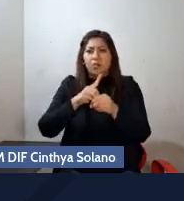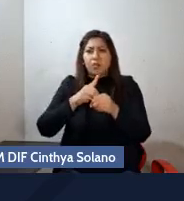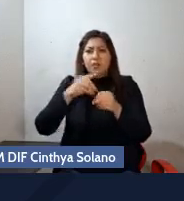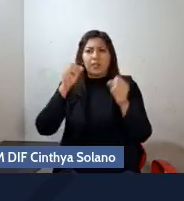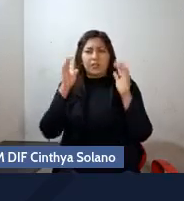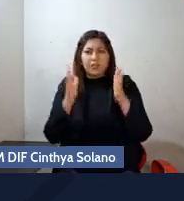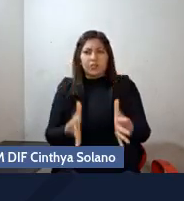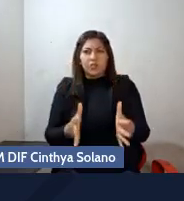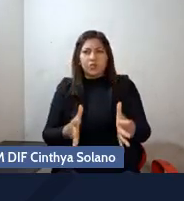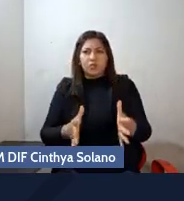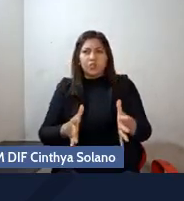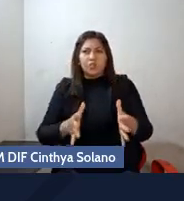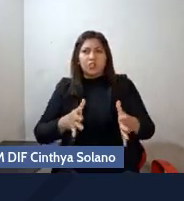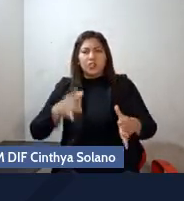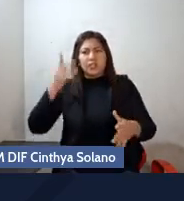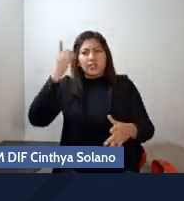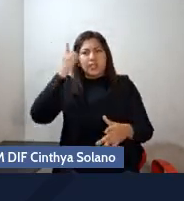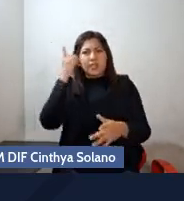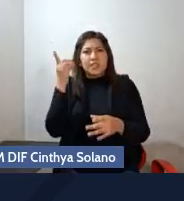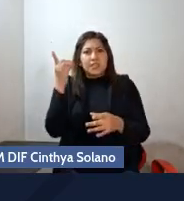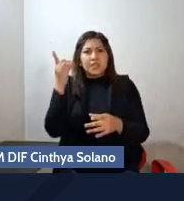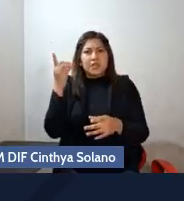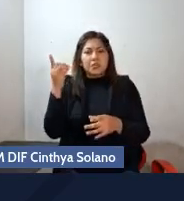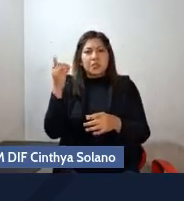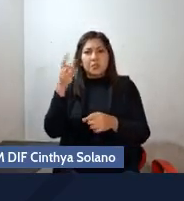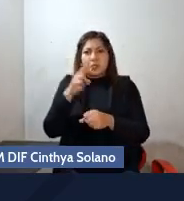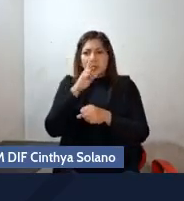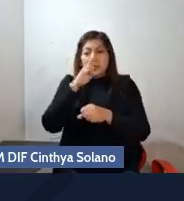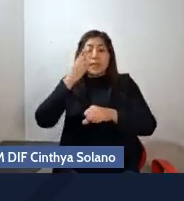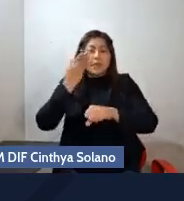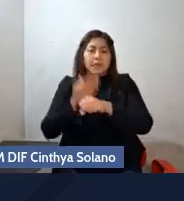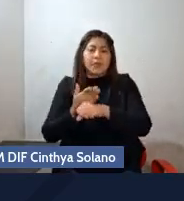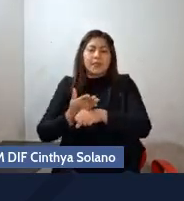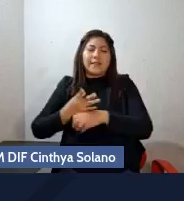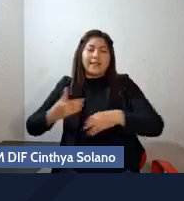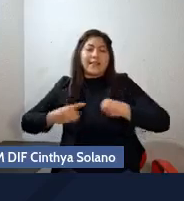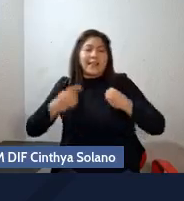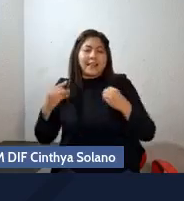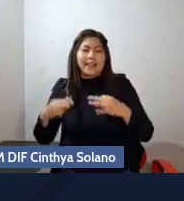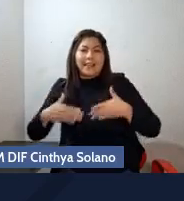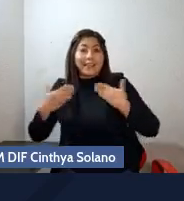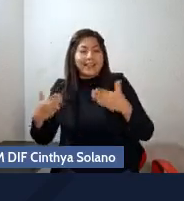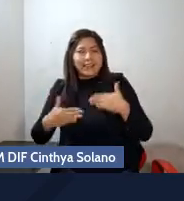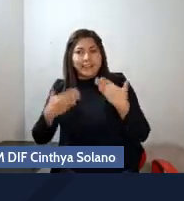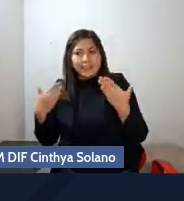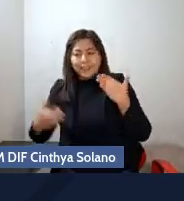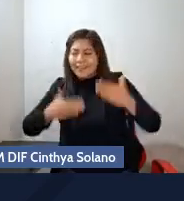propietario y disfruto de ese bien. Y en el testamento, pues sí es